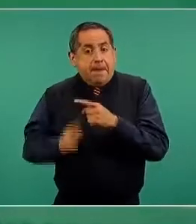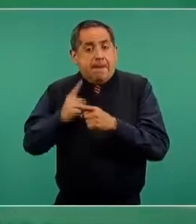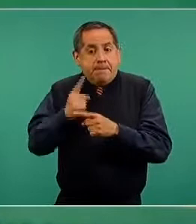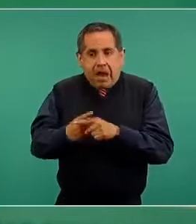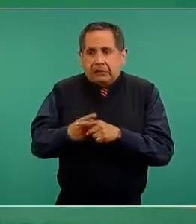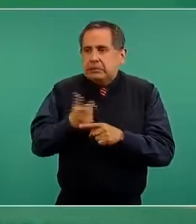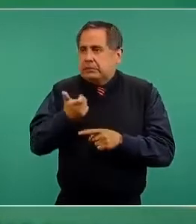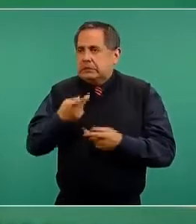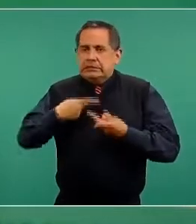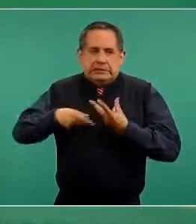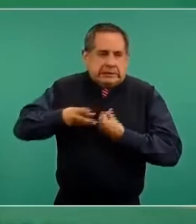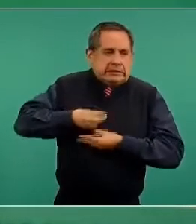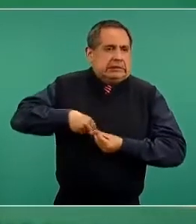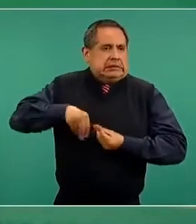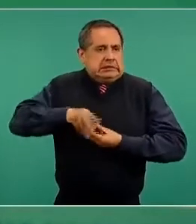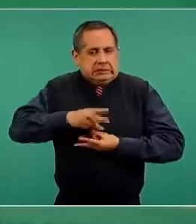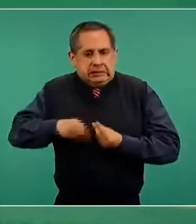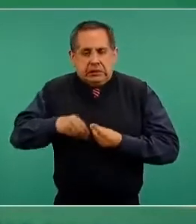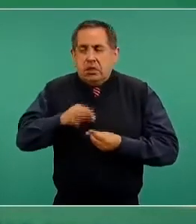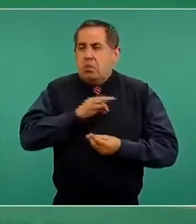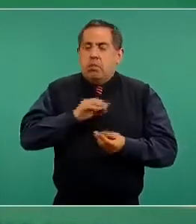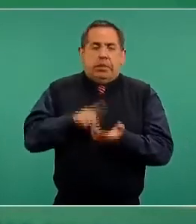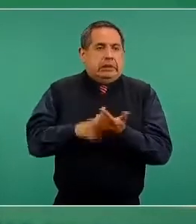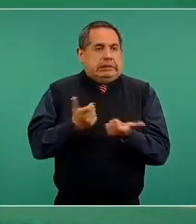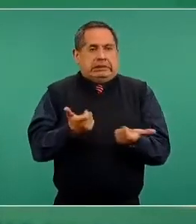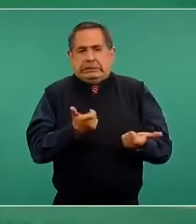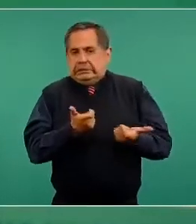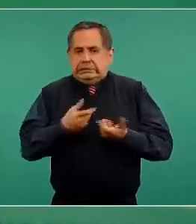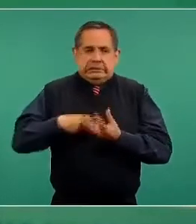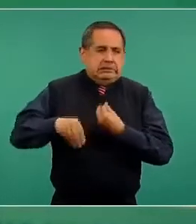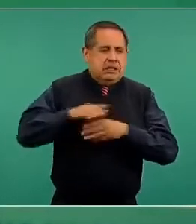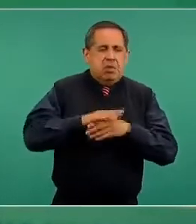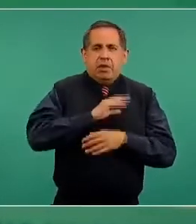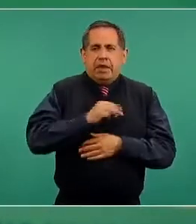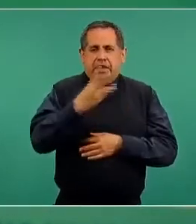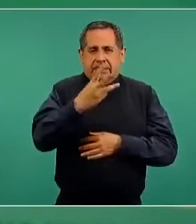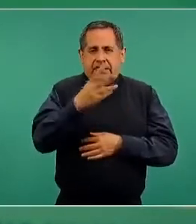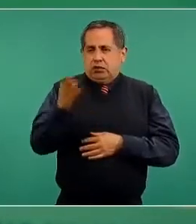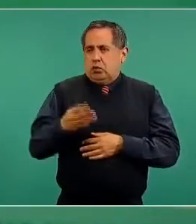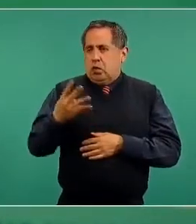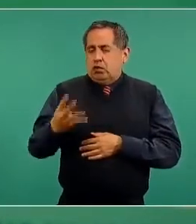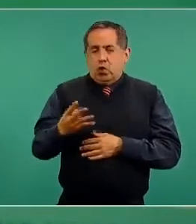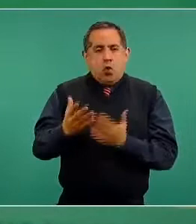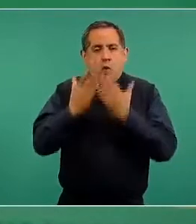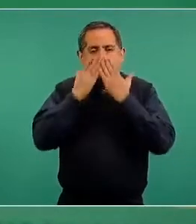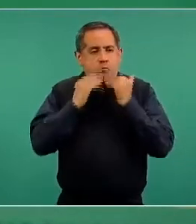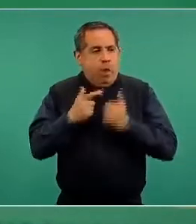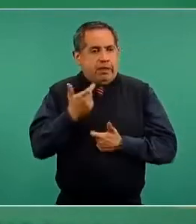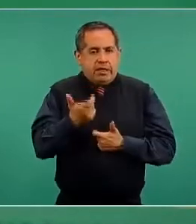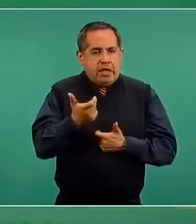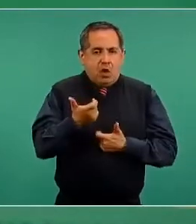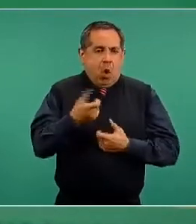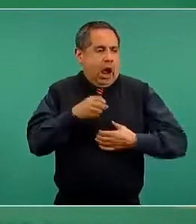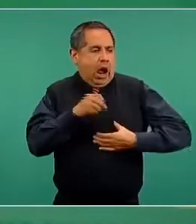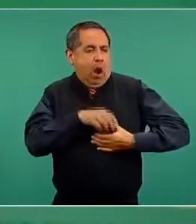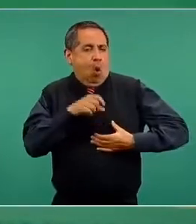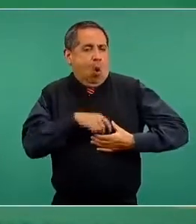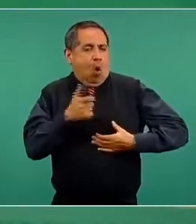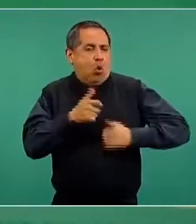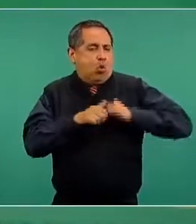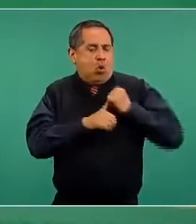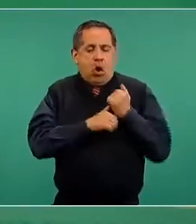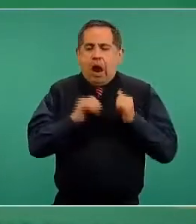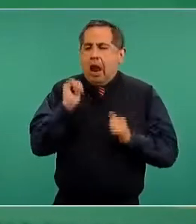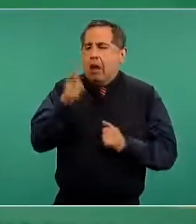al día, tenemos casi 3/4 partes de la población sin una capacidad sostenida de ahorro que le